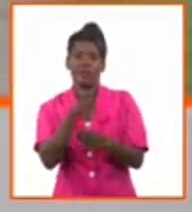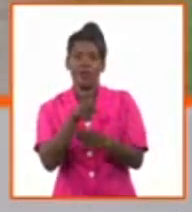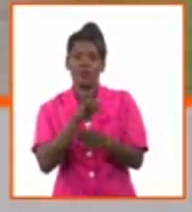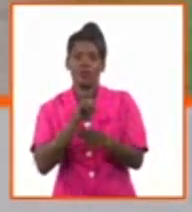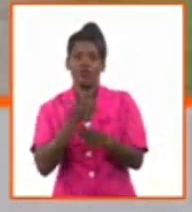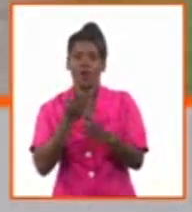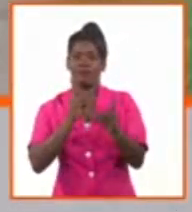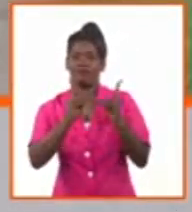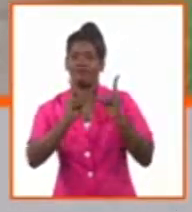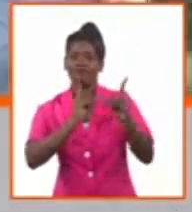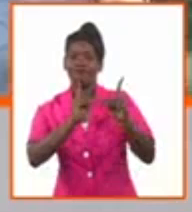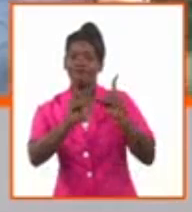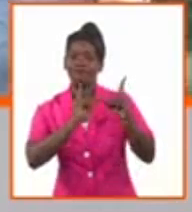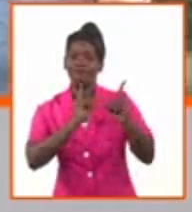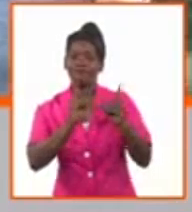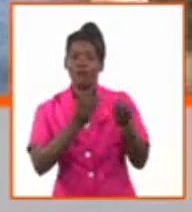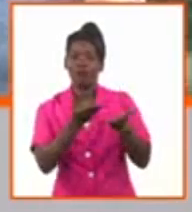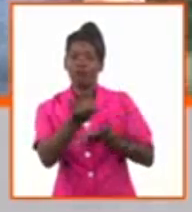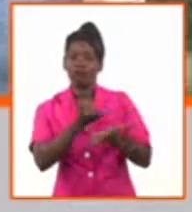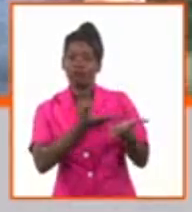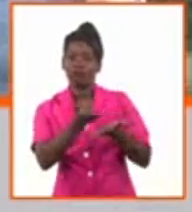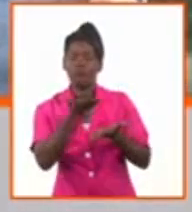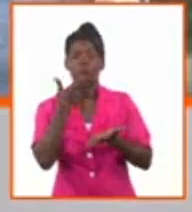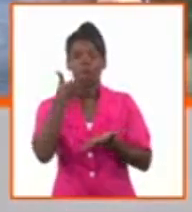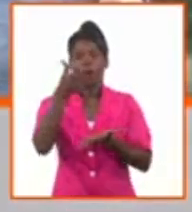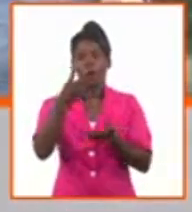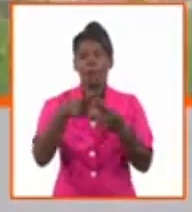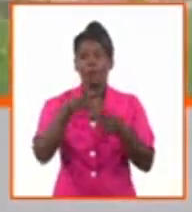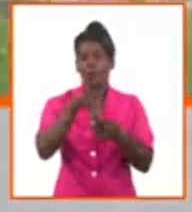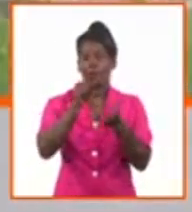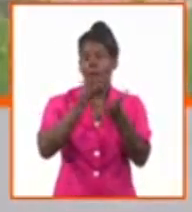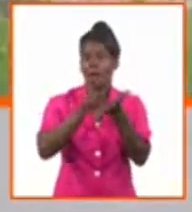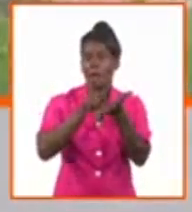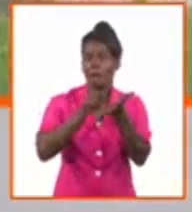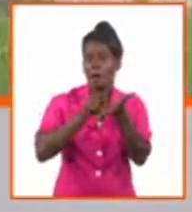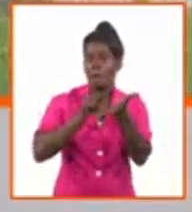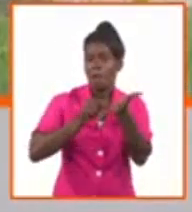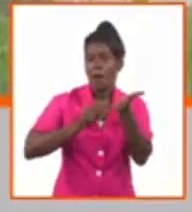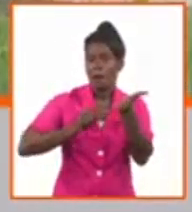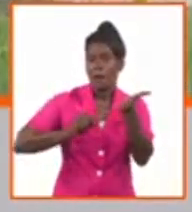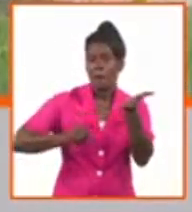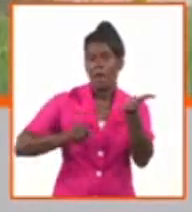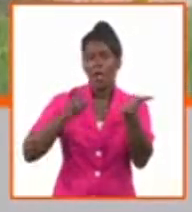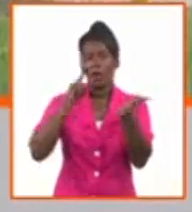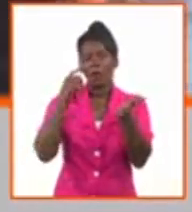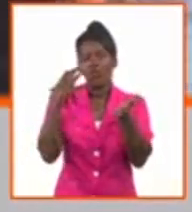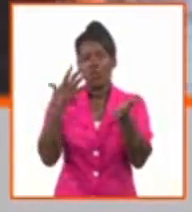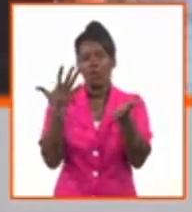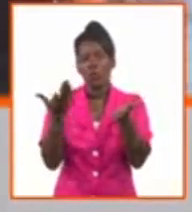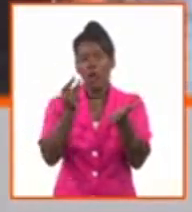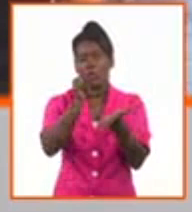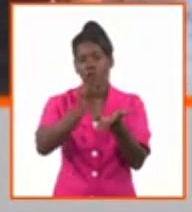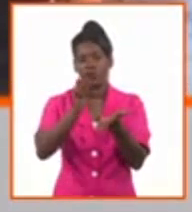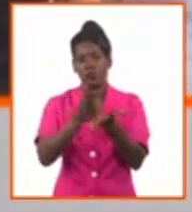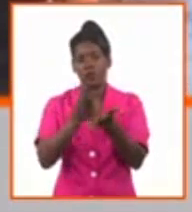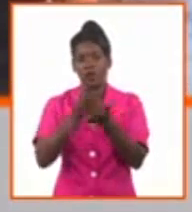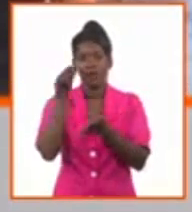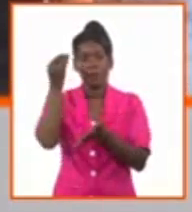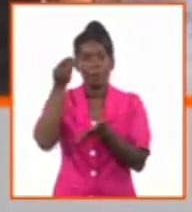puedan abarcar las principales problemáticas que ocupan también la agenda de preocupaciones de nuestros estudiantes. Este